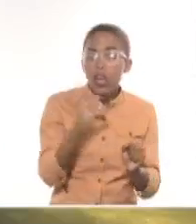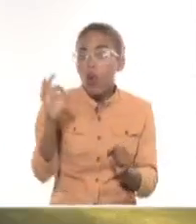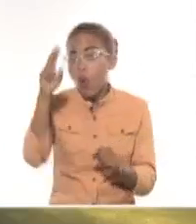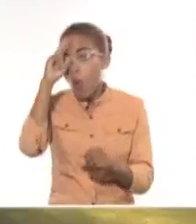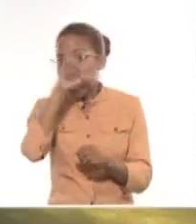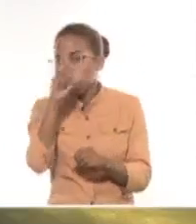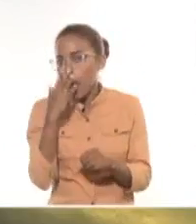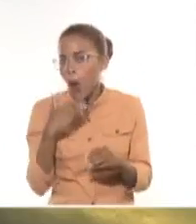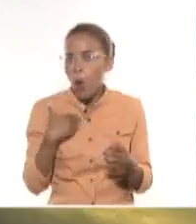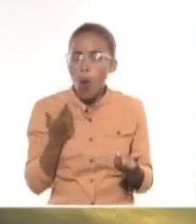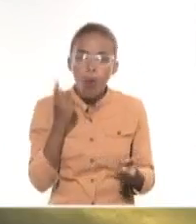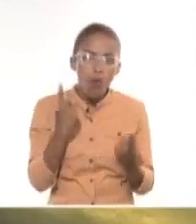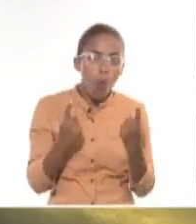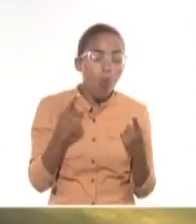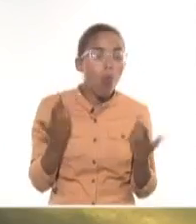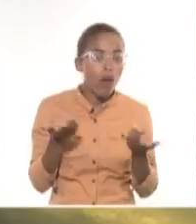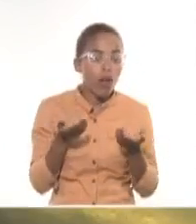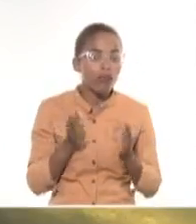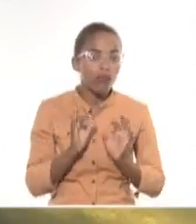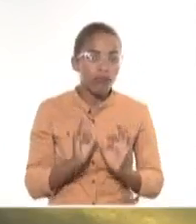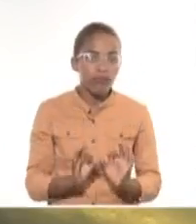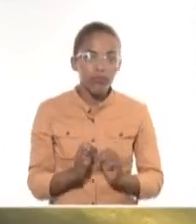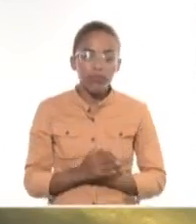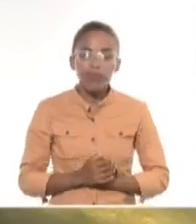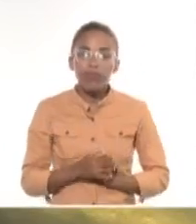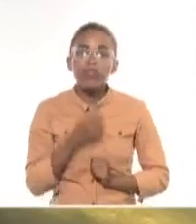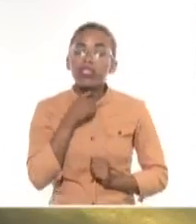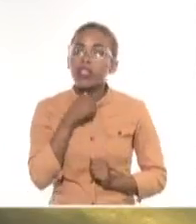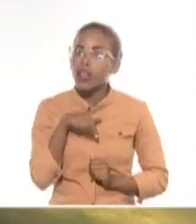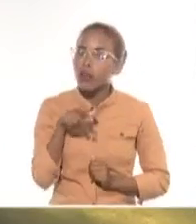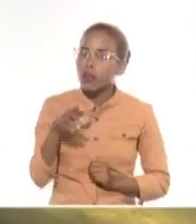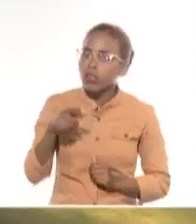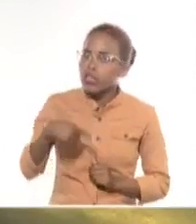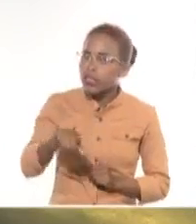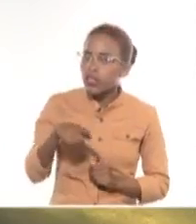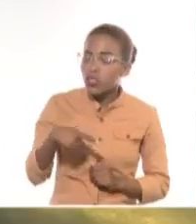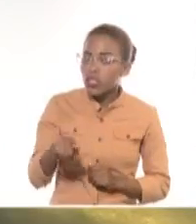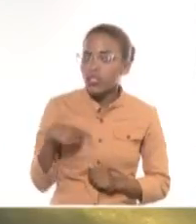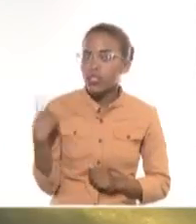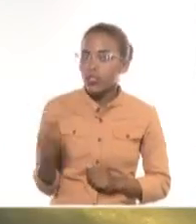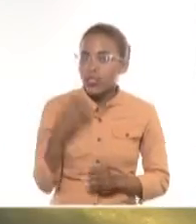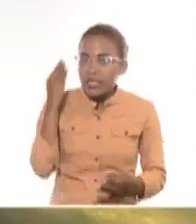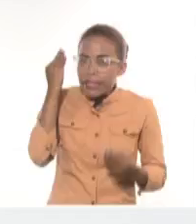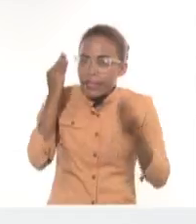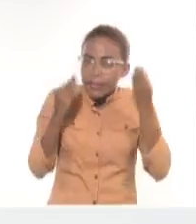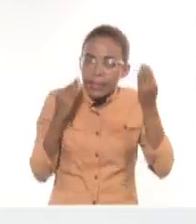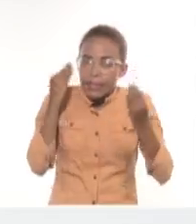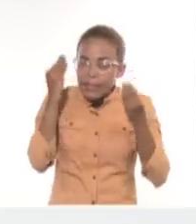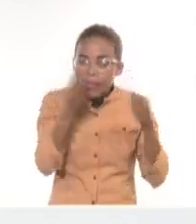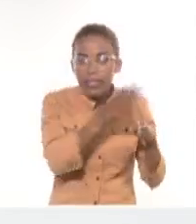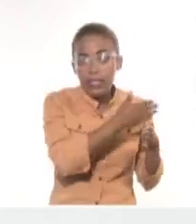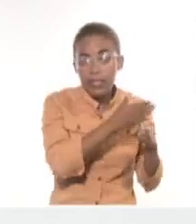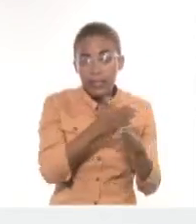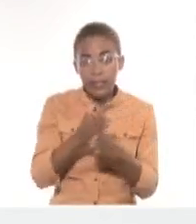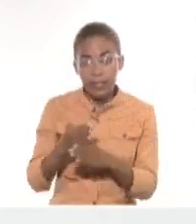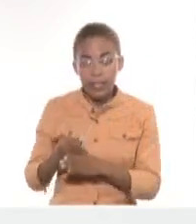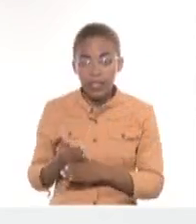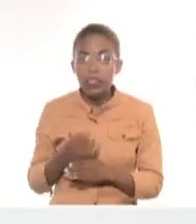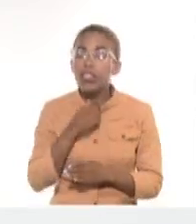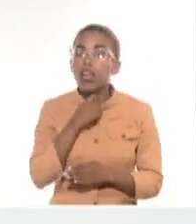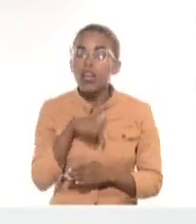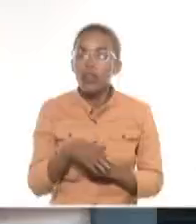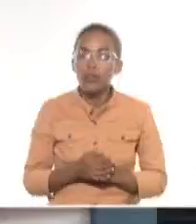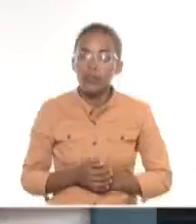correctas. O algo más que está aconteciendo por estos días. Hemos tenido, digamos, que varias preocupaciones expresadas en diversos espacios, tiene que ver con las infecciones